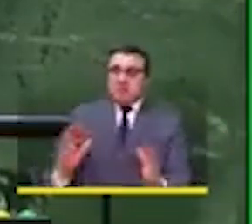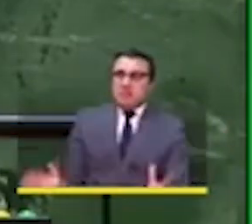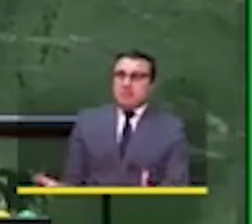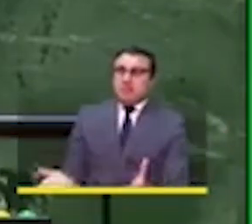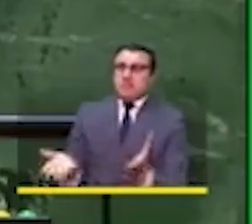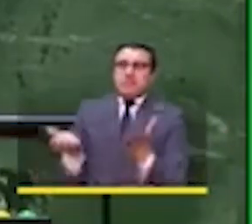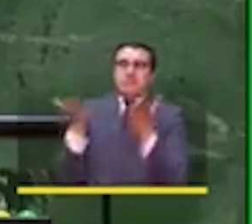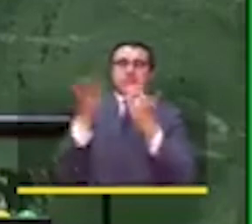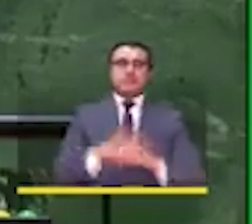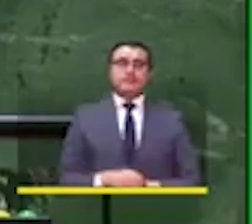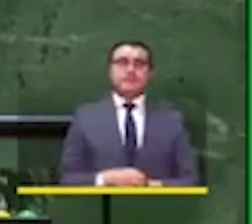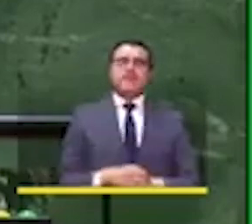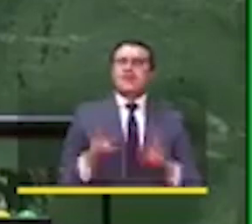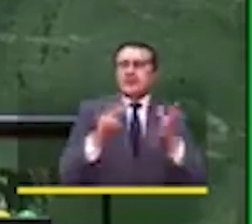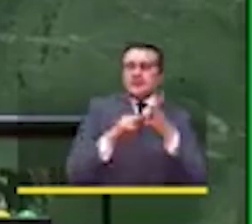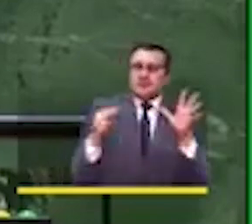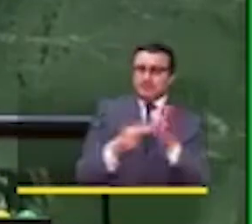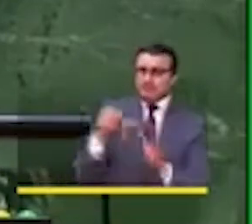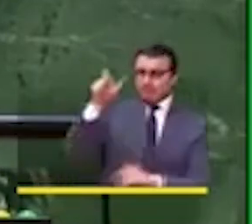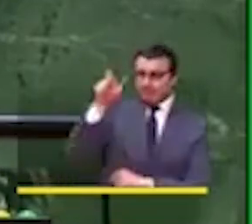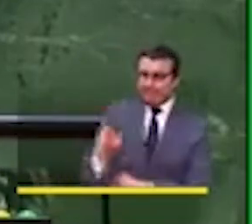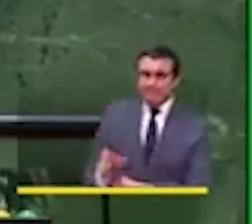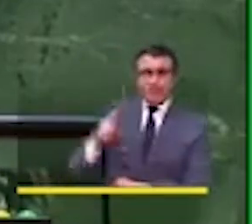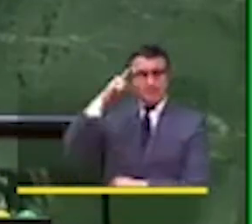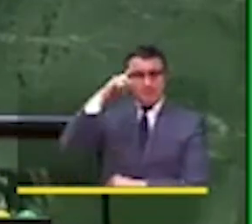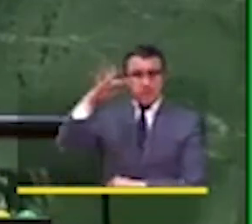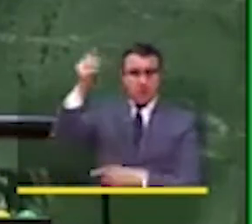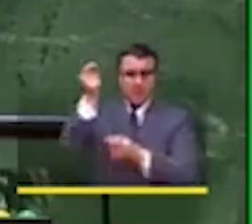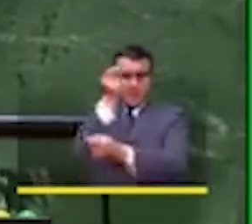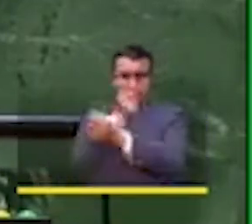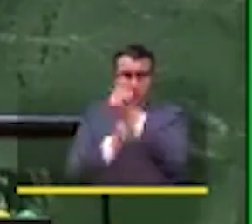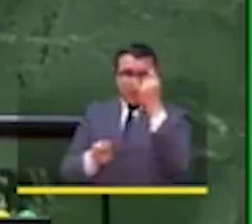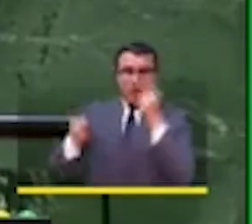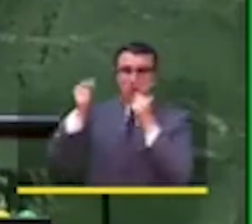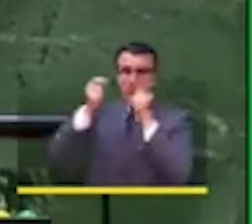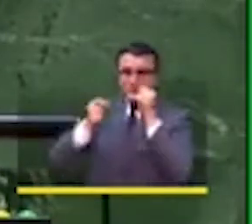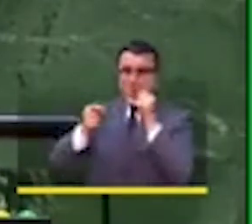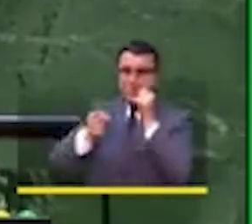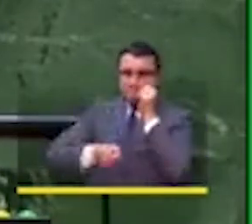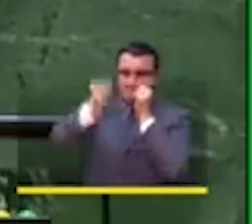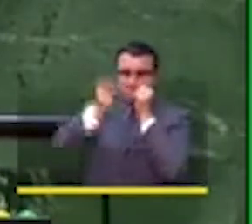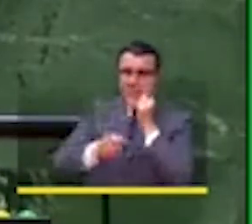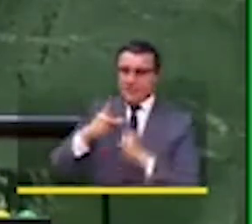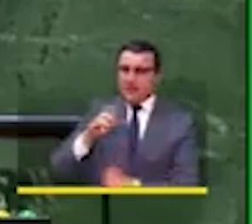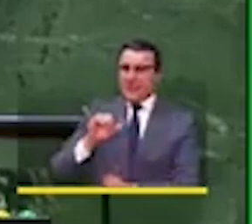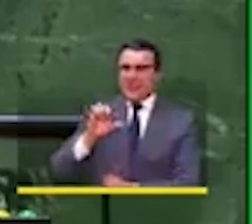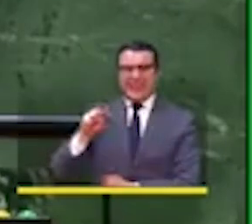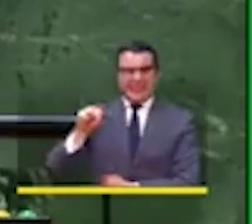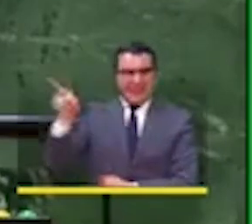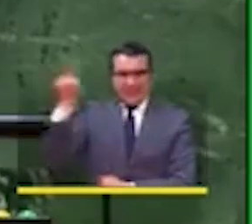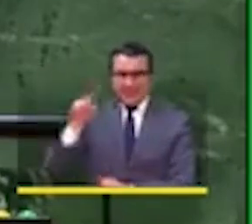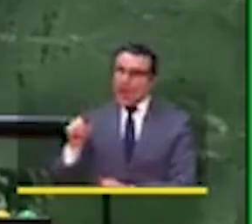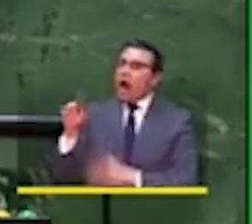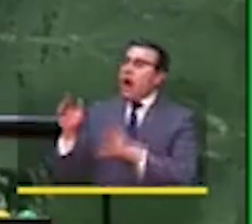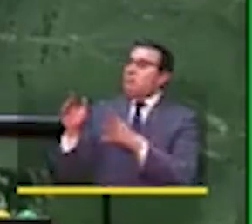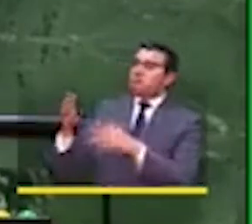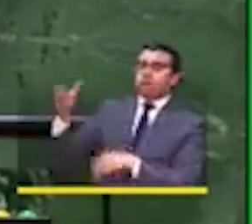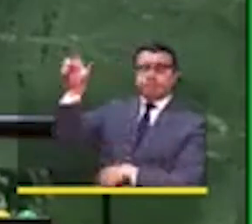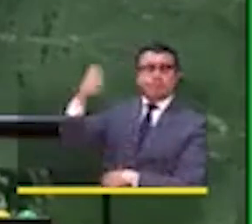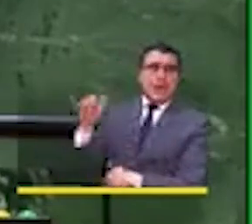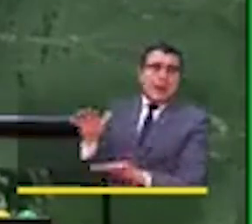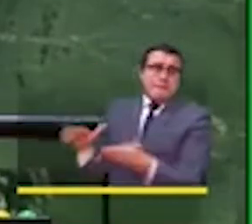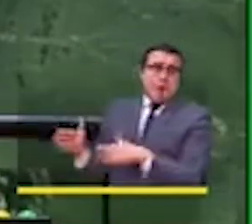a Keynes globalmente después de su olvido. El viejo sabio ya lo decía, y a otros